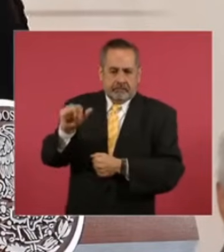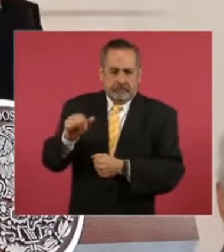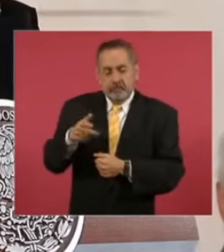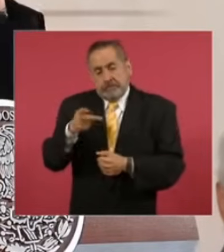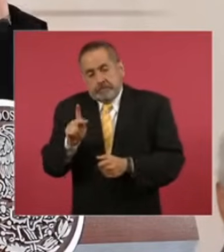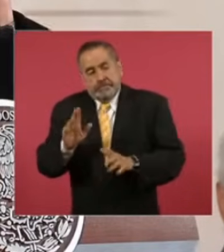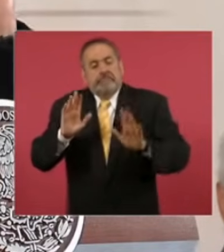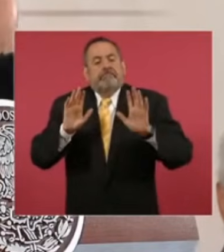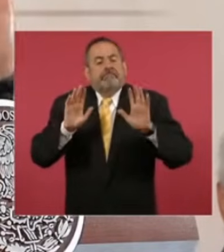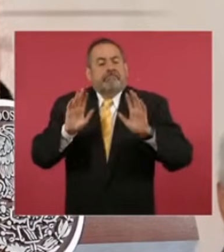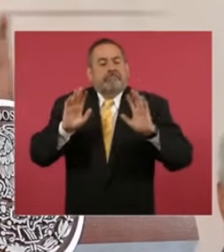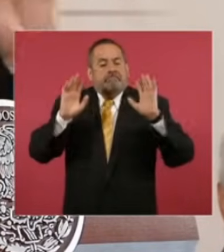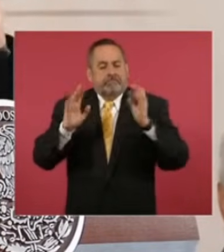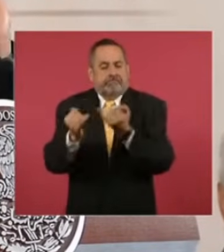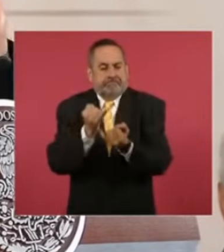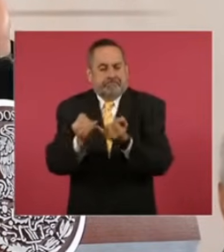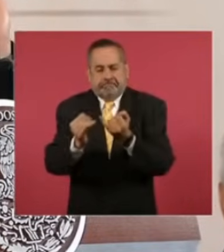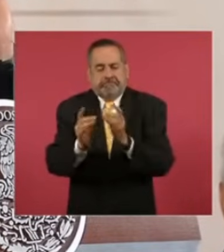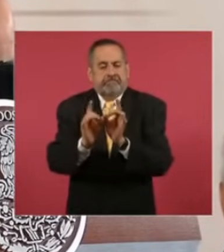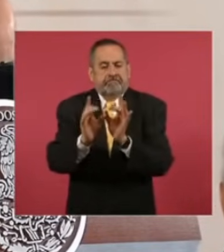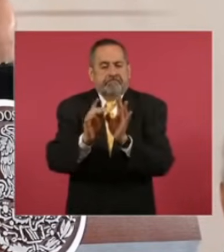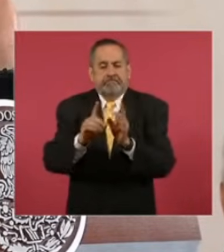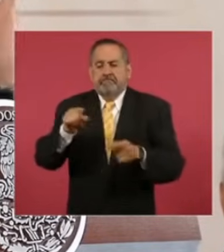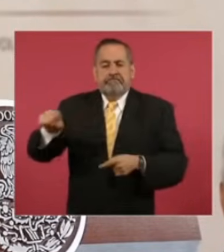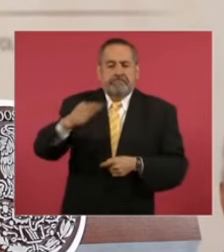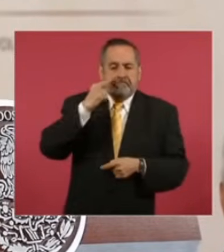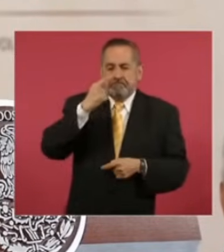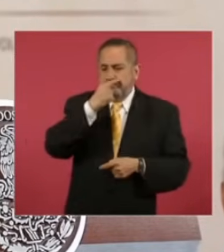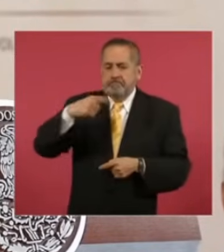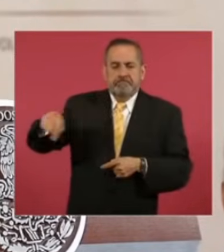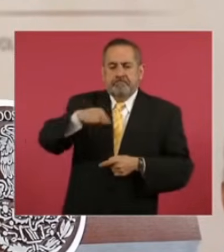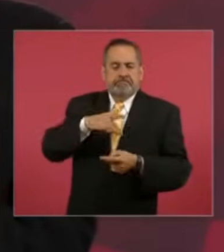bueno, también eso va a depender del pueblo.